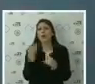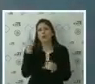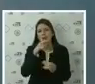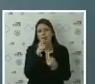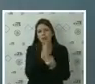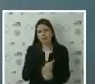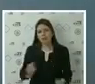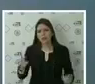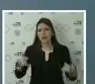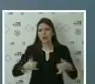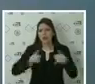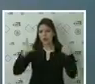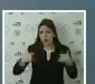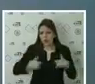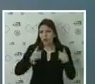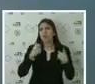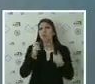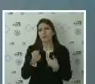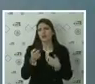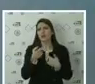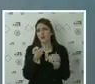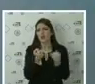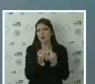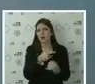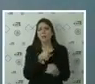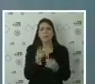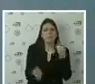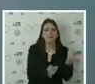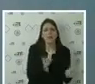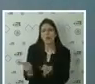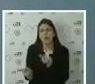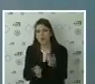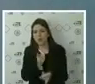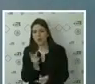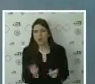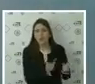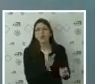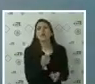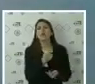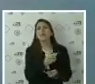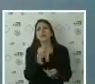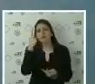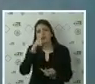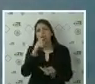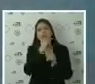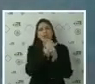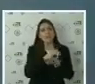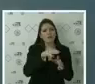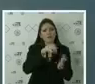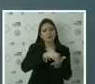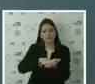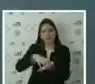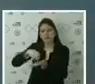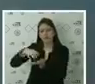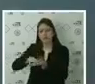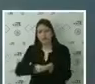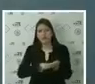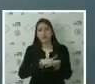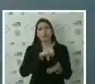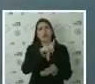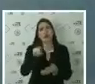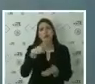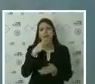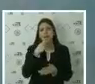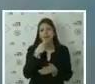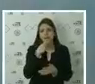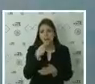niños y jóvenes, como las consultas que se realizan y donde procesamos información que les atañe a todos